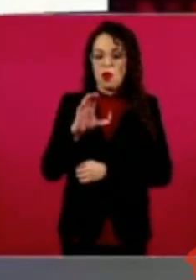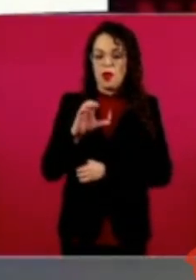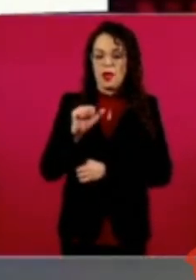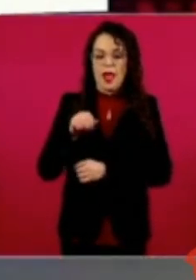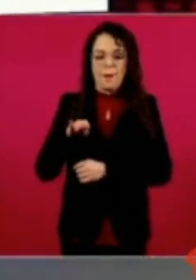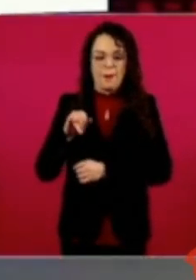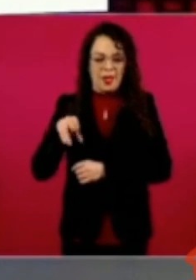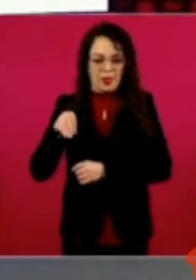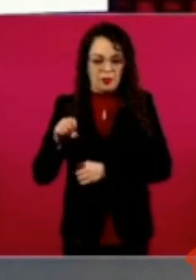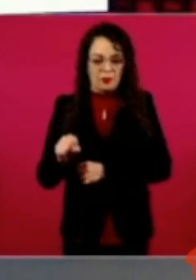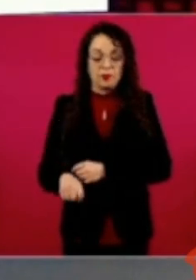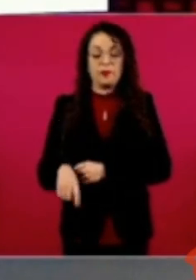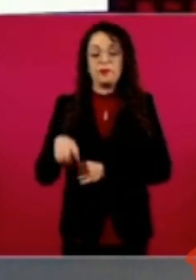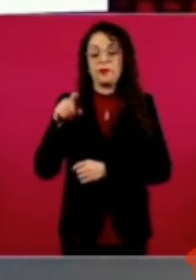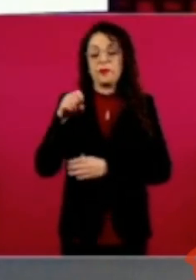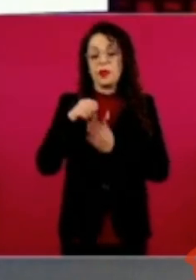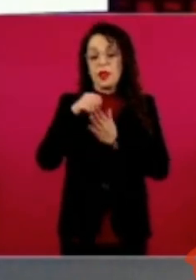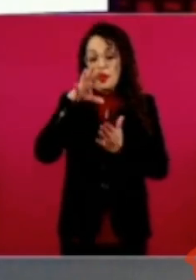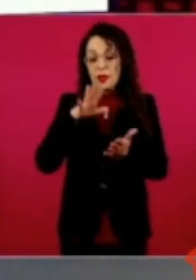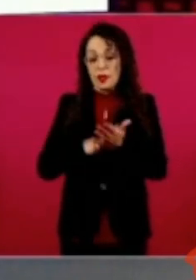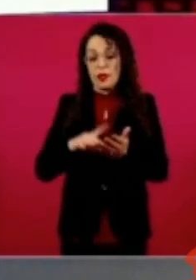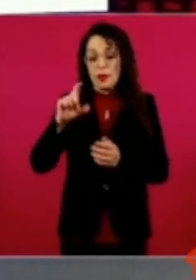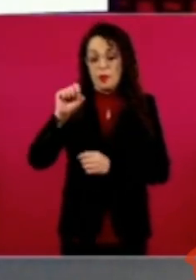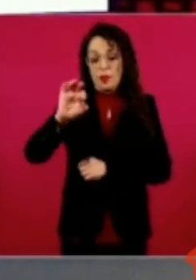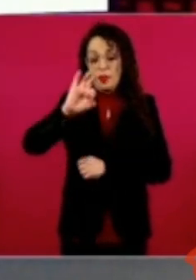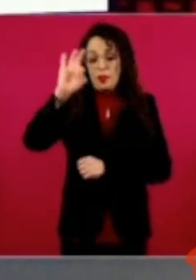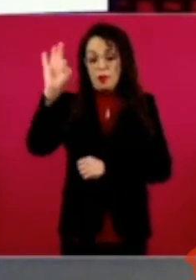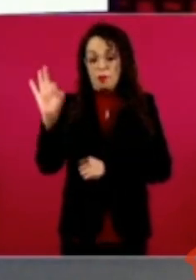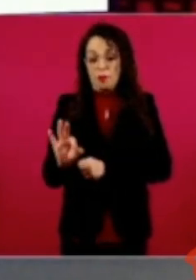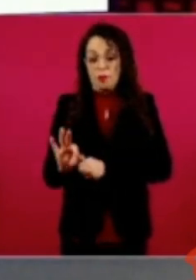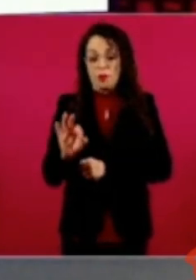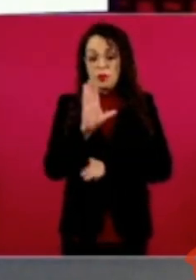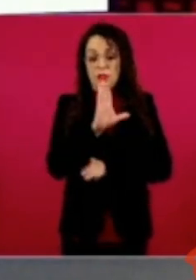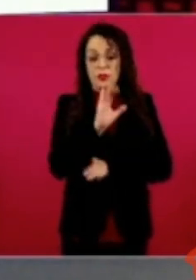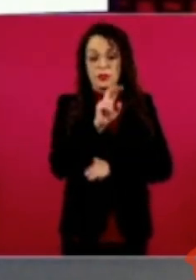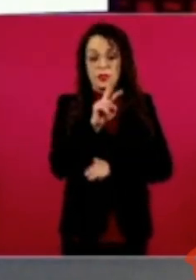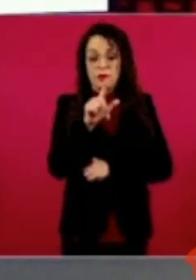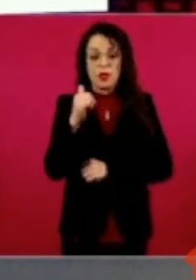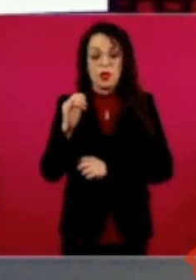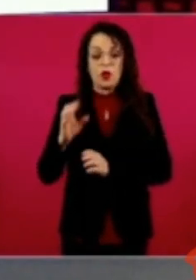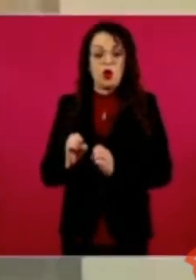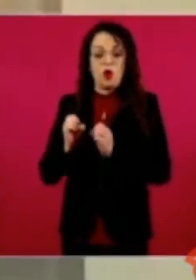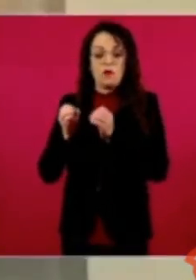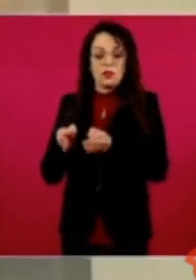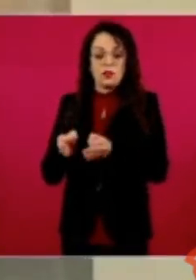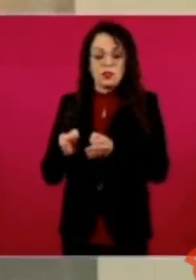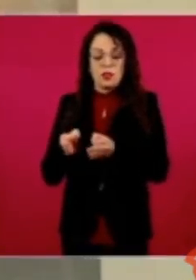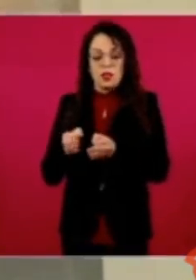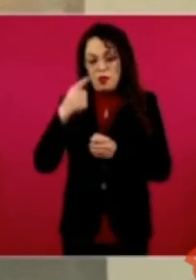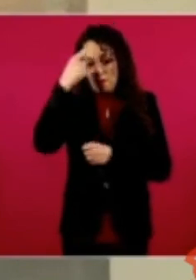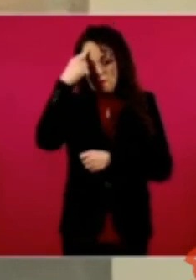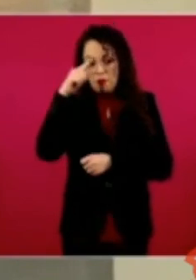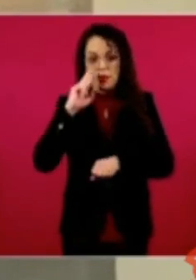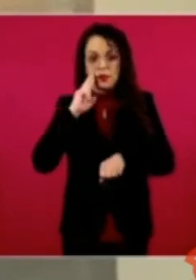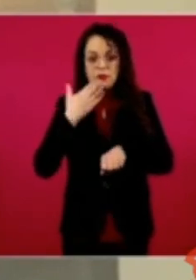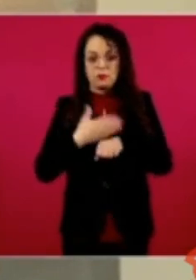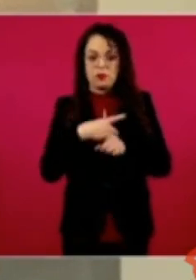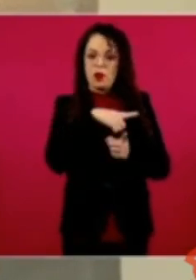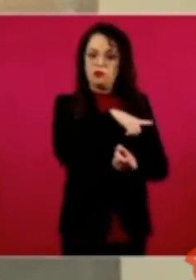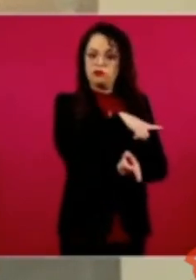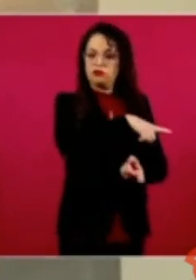20% de los registros civil y oficinas de recaudación.